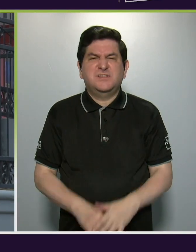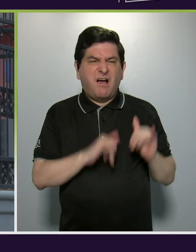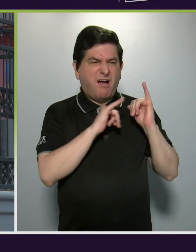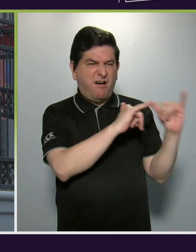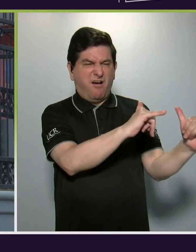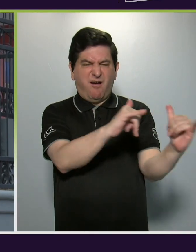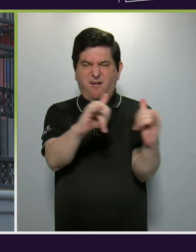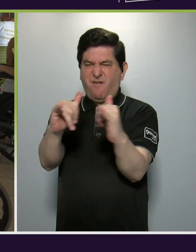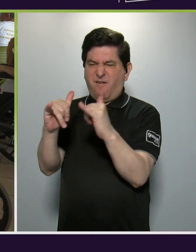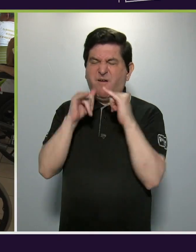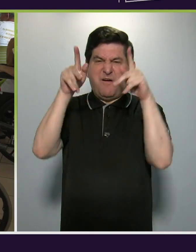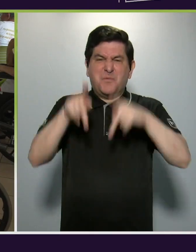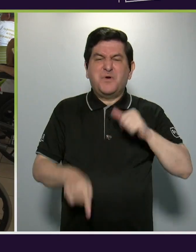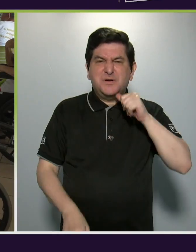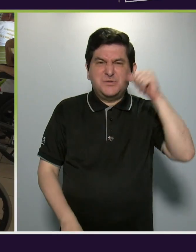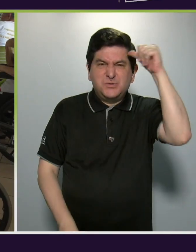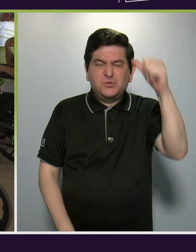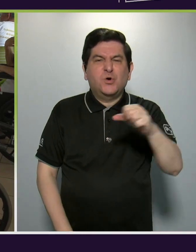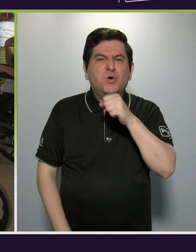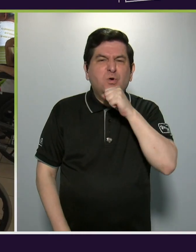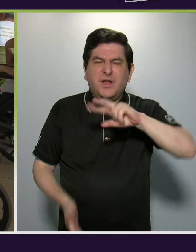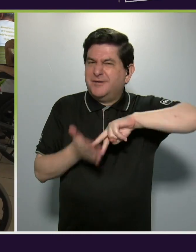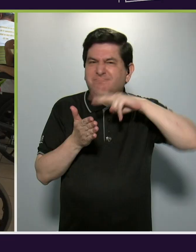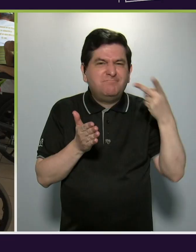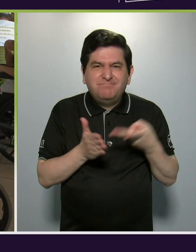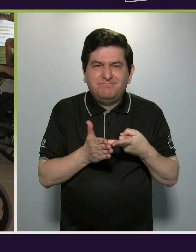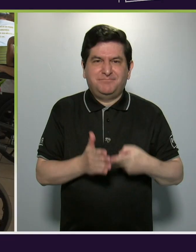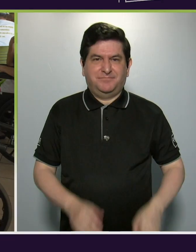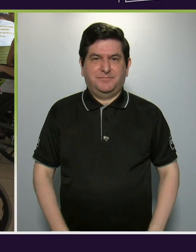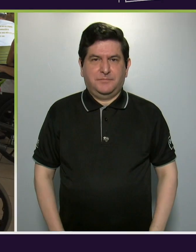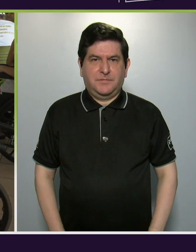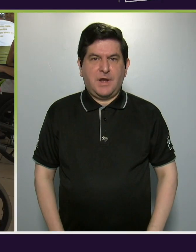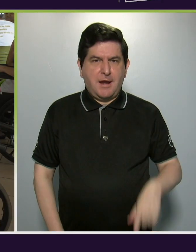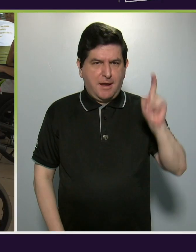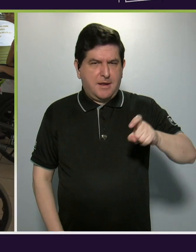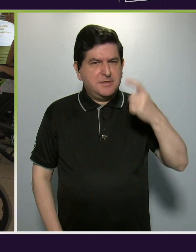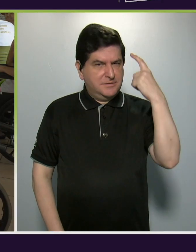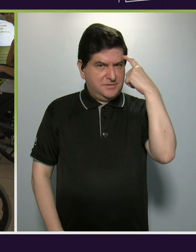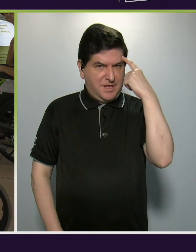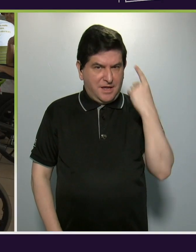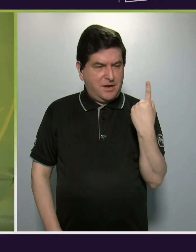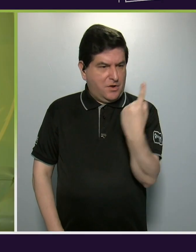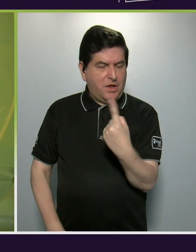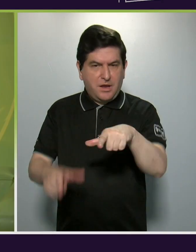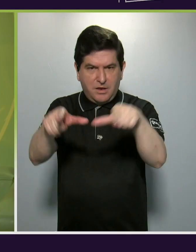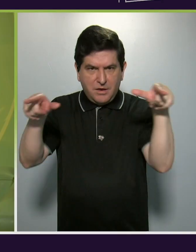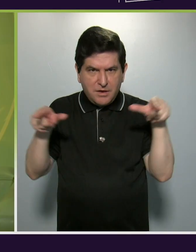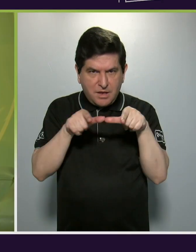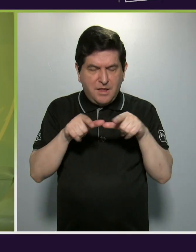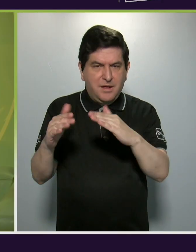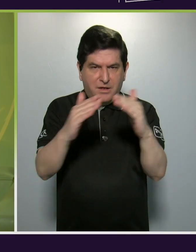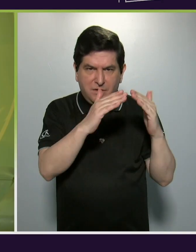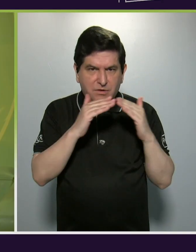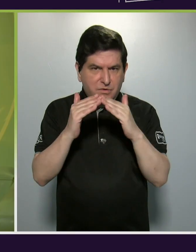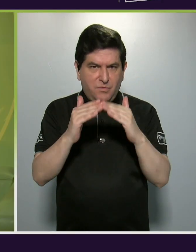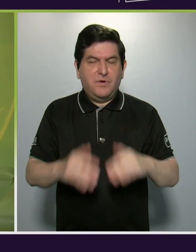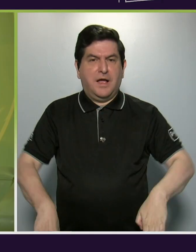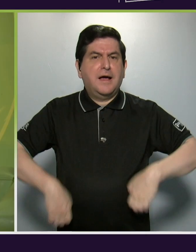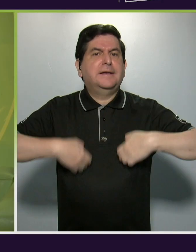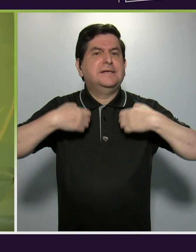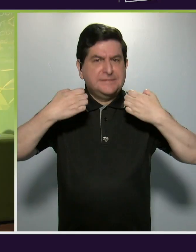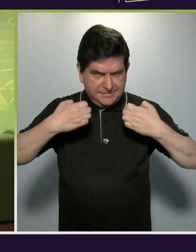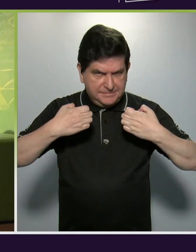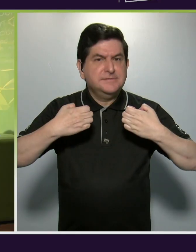De qué es ser una persona adulta mayor y deberíamos cuestionarnos si en cada espacio que se genera en la comunidad